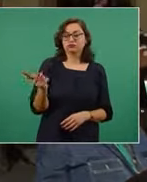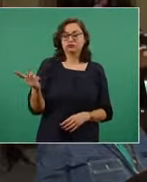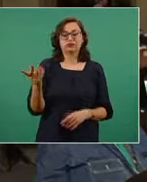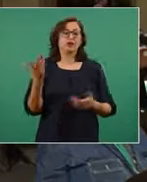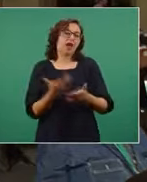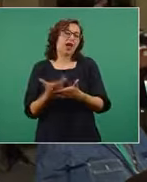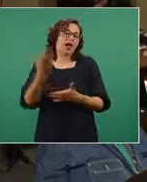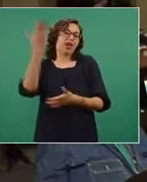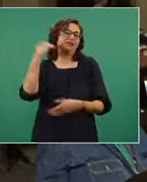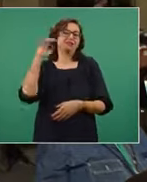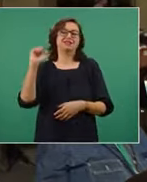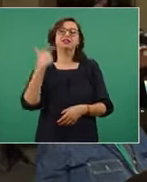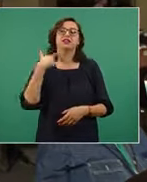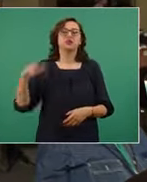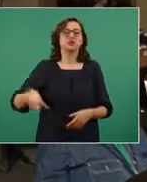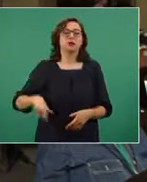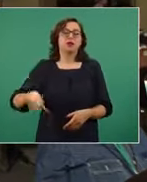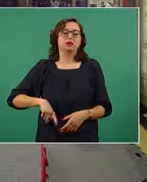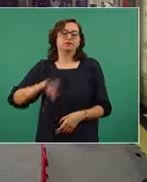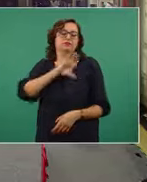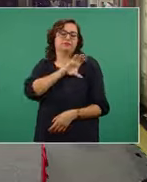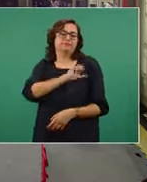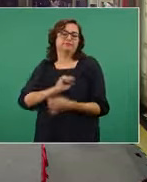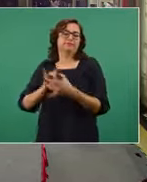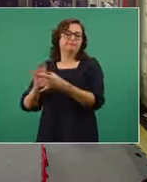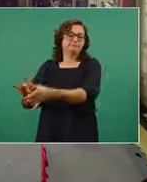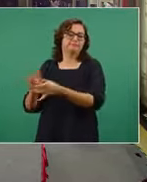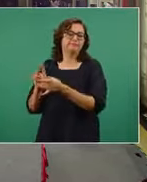predilectos del régimen, entre otros.